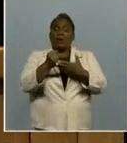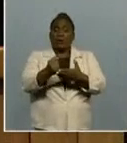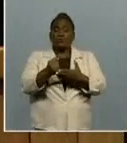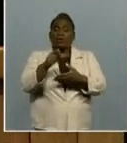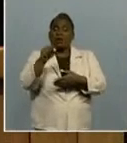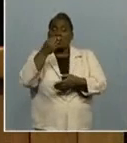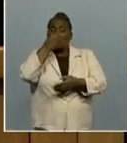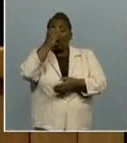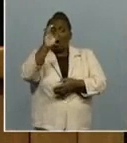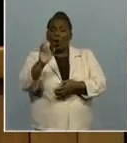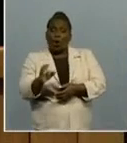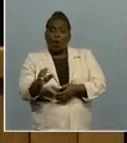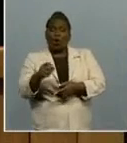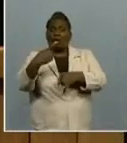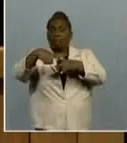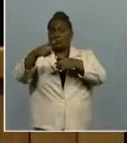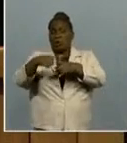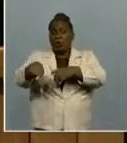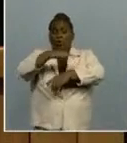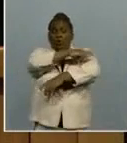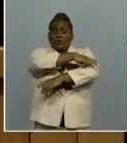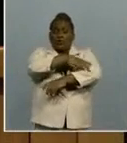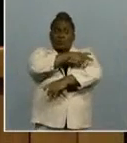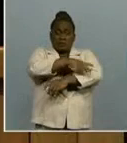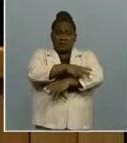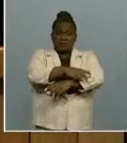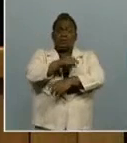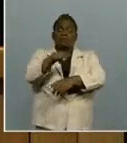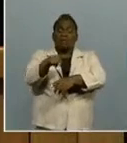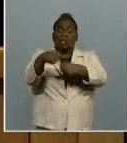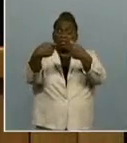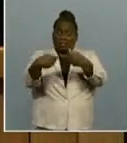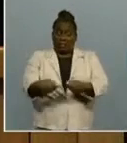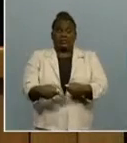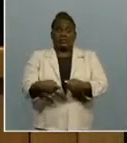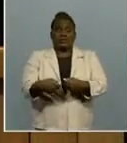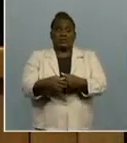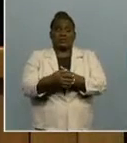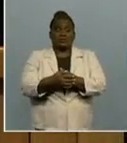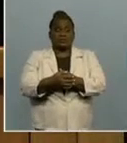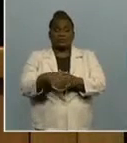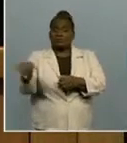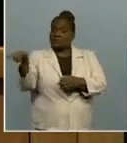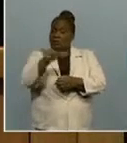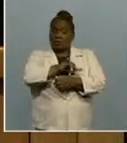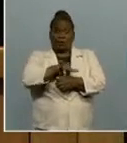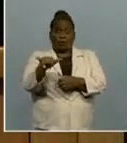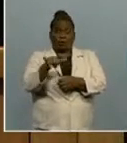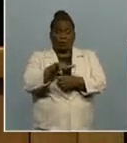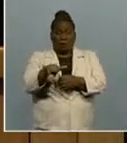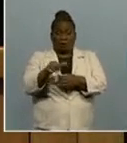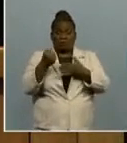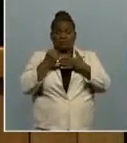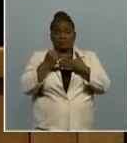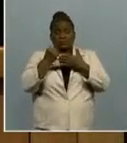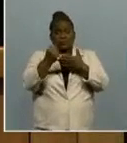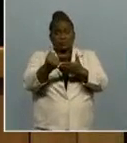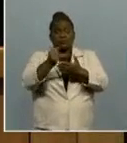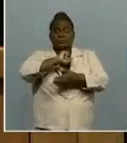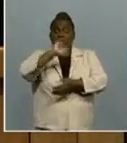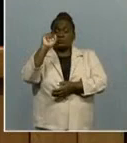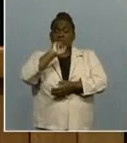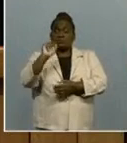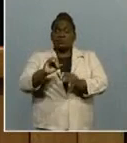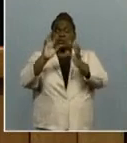de namibia y al fin del apartheid fueron decisivos al mismo tiempo propició que se alcanzaran